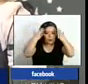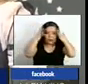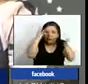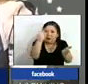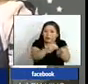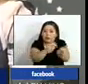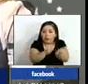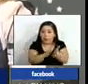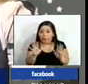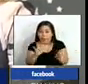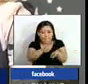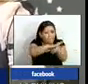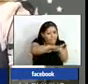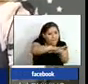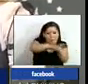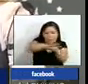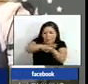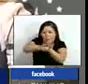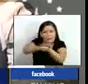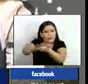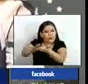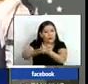la ejecución de limpieza para poder